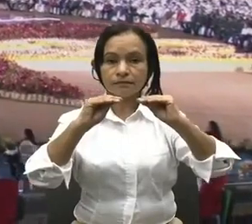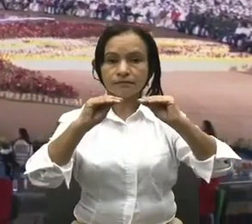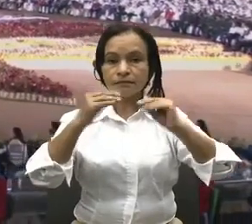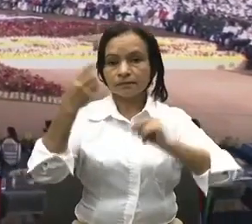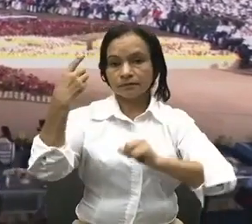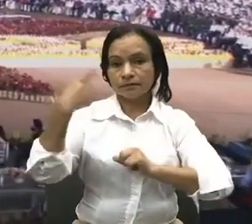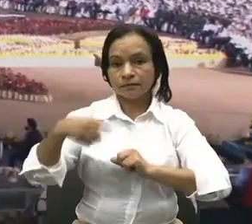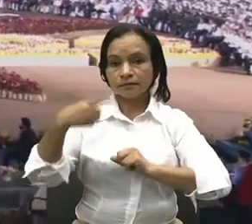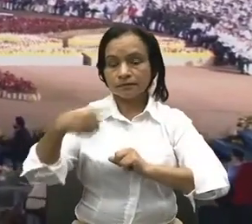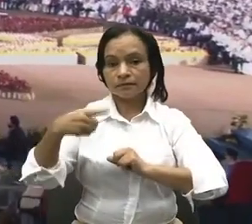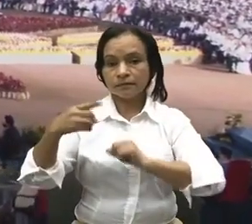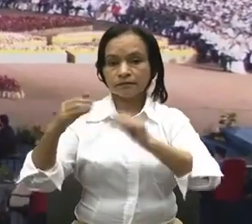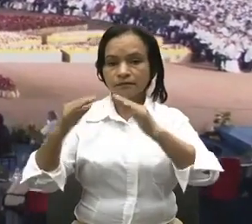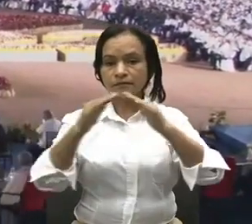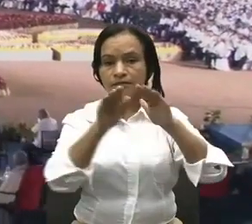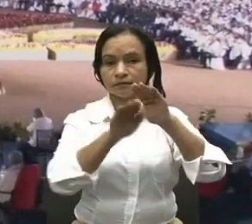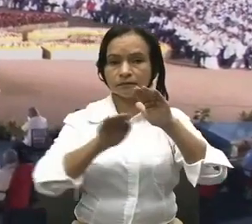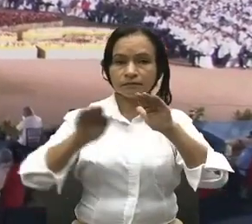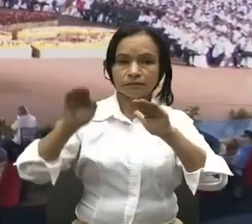derecho a una vivienda,